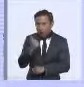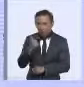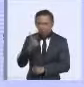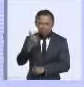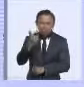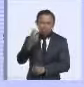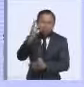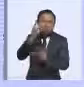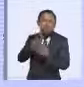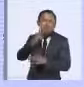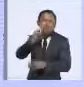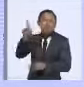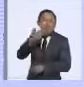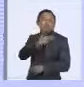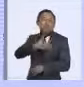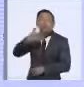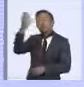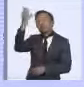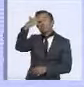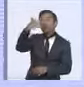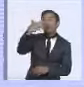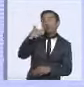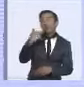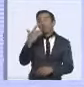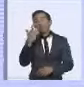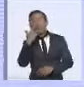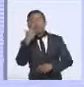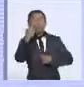presumido, pues no tiene un avión como el de Peña que costó